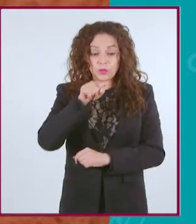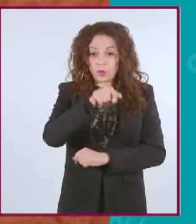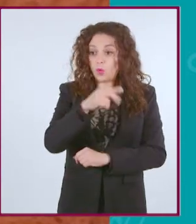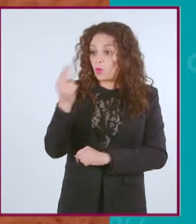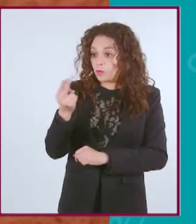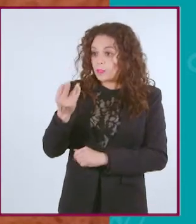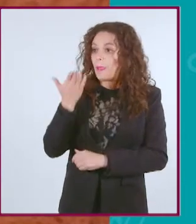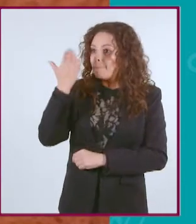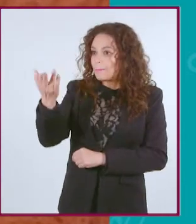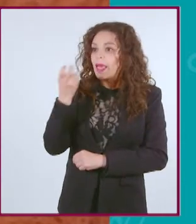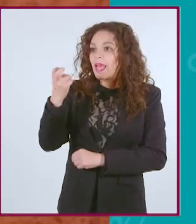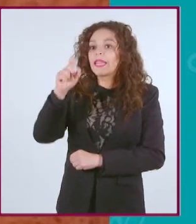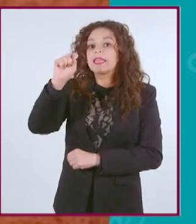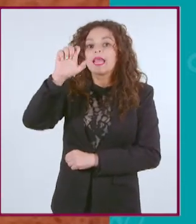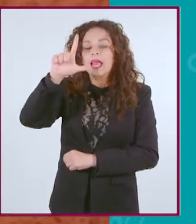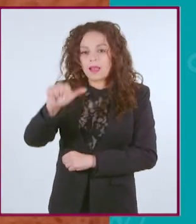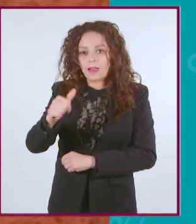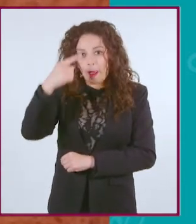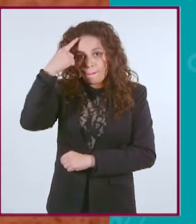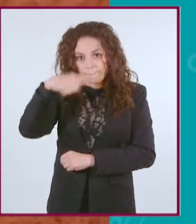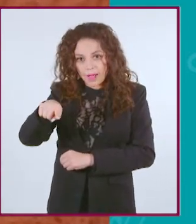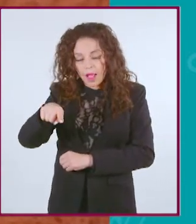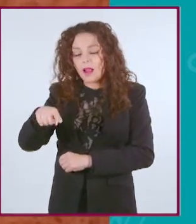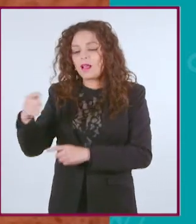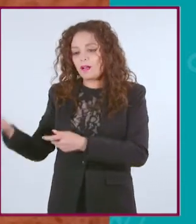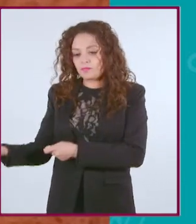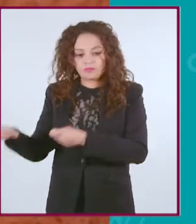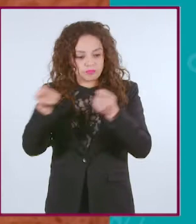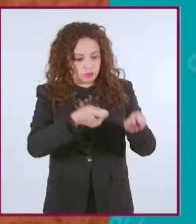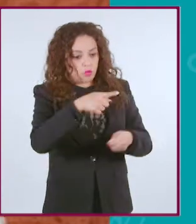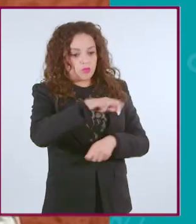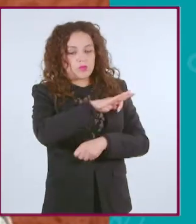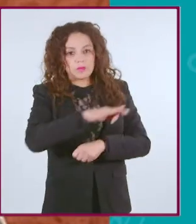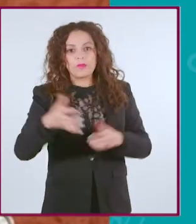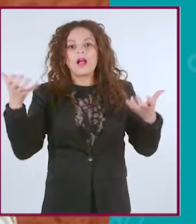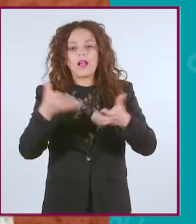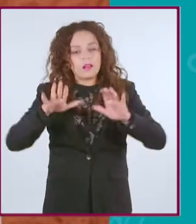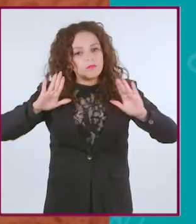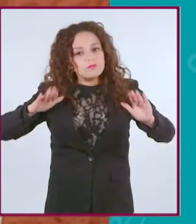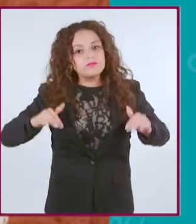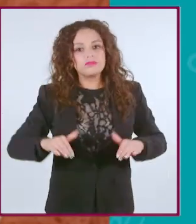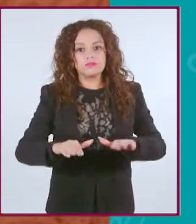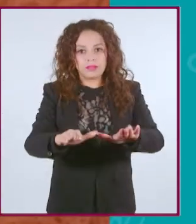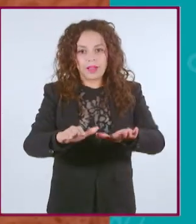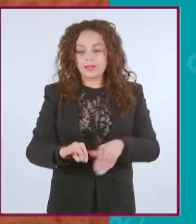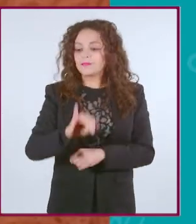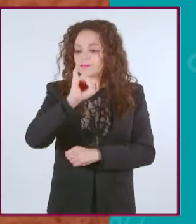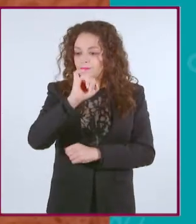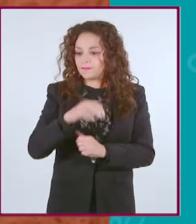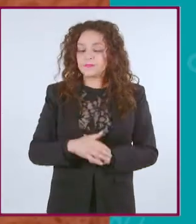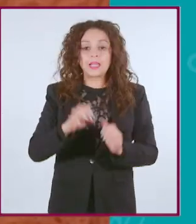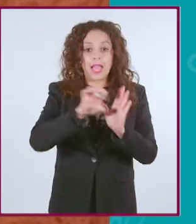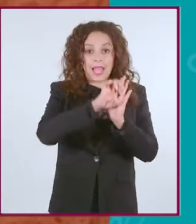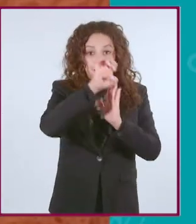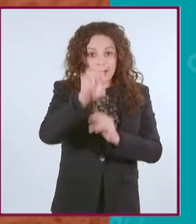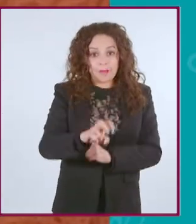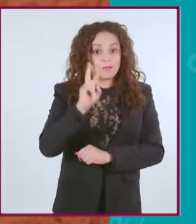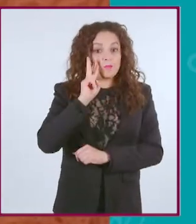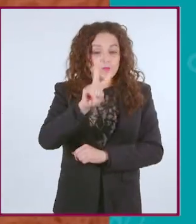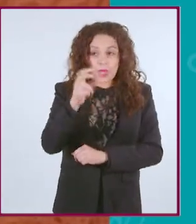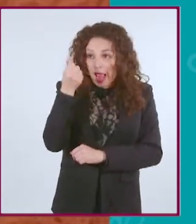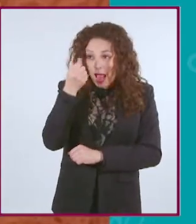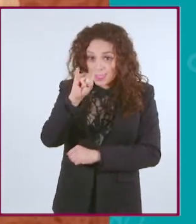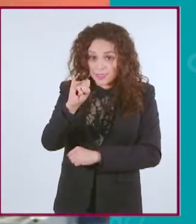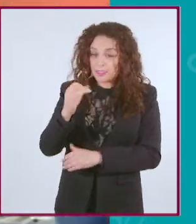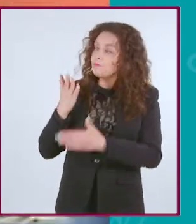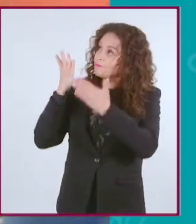tipo de tela. Así es. Para que se las manden y Así puedan es. confeccionarla, que en este caso quedaría algo así. Así es.